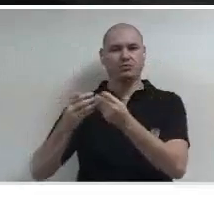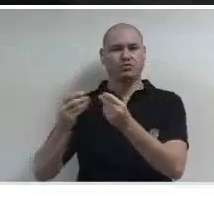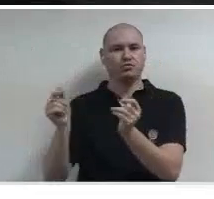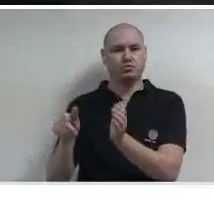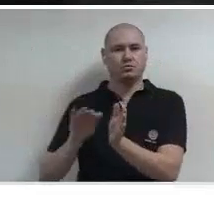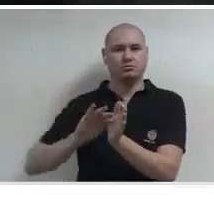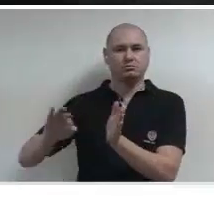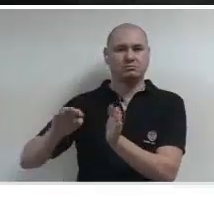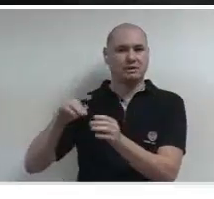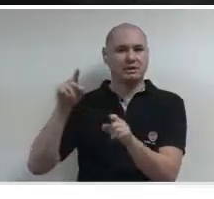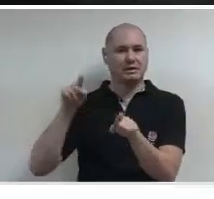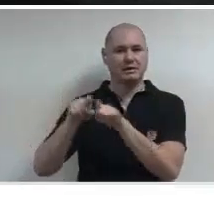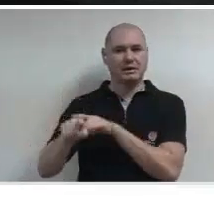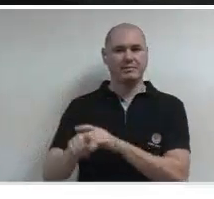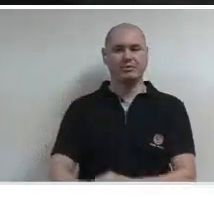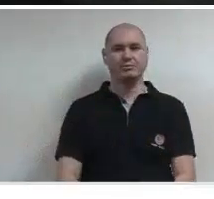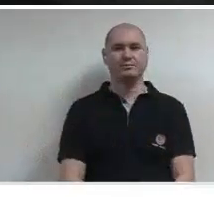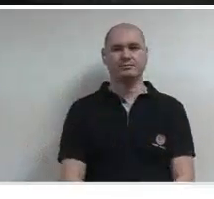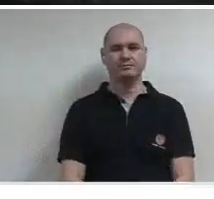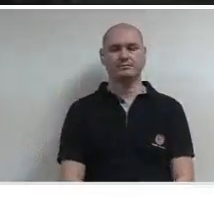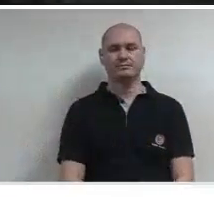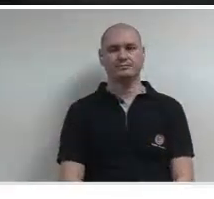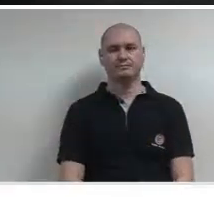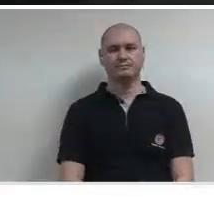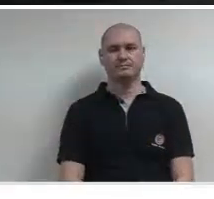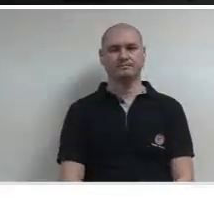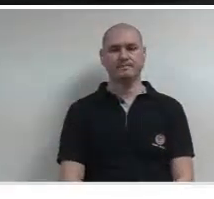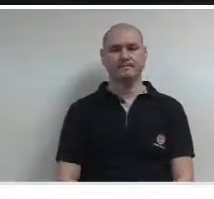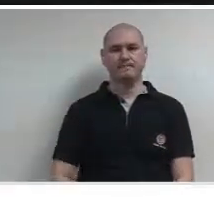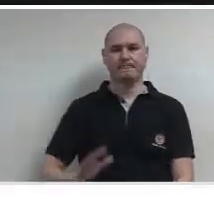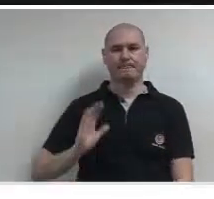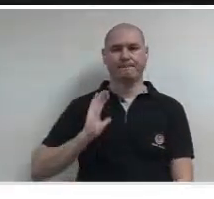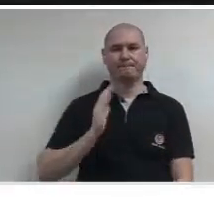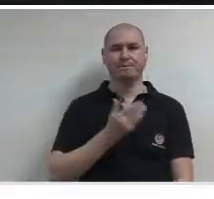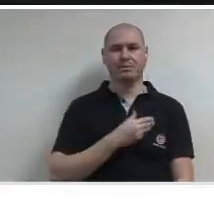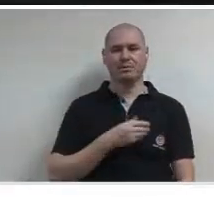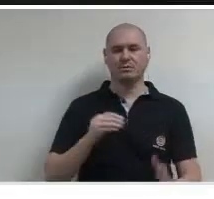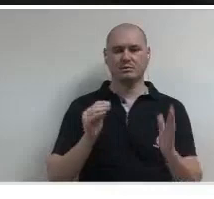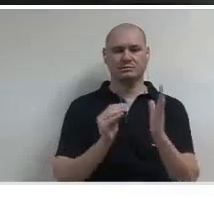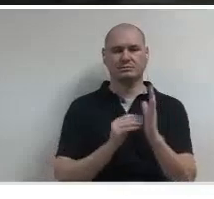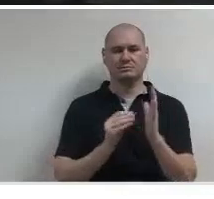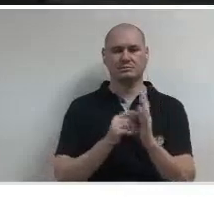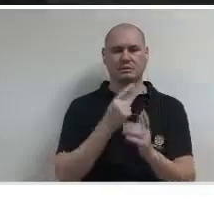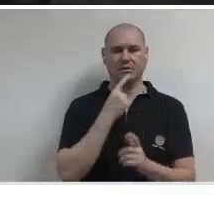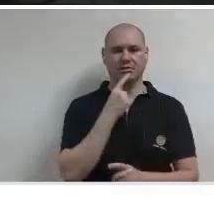mediano plazo. Teco te debe ya solucionar plazo que ya hecho. A